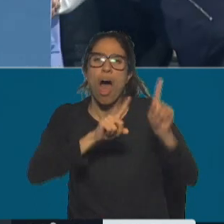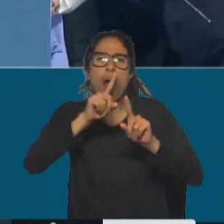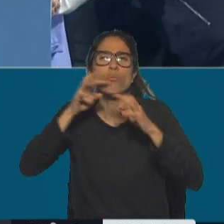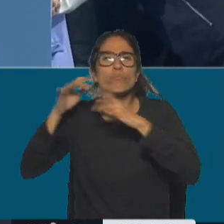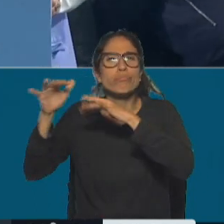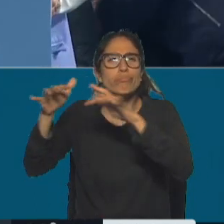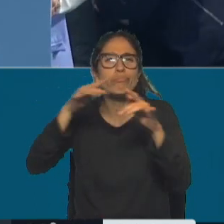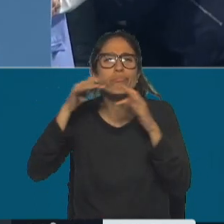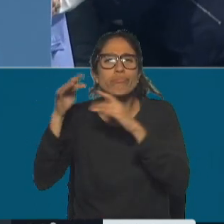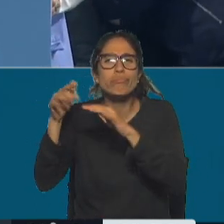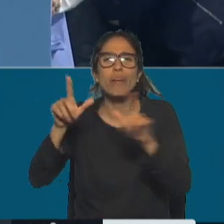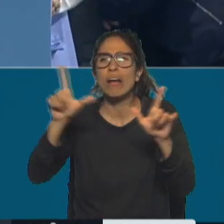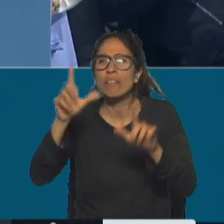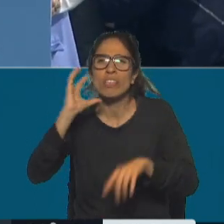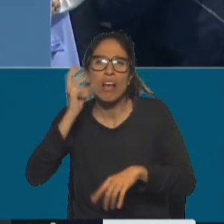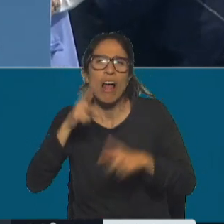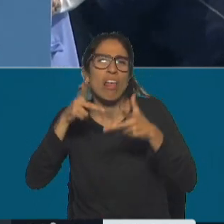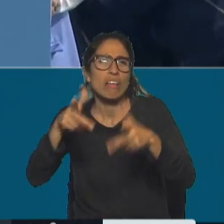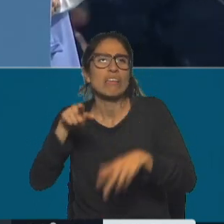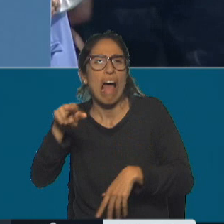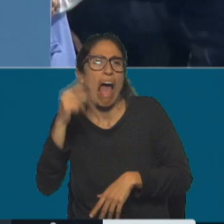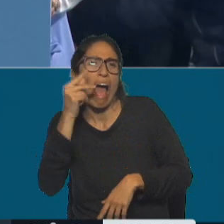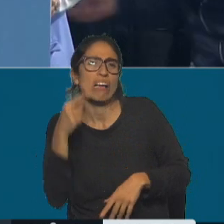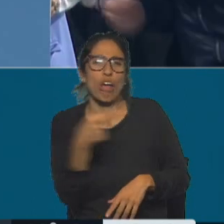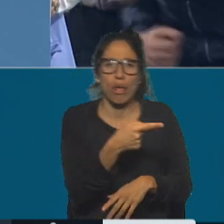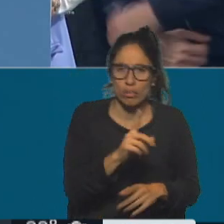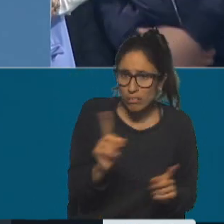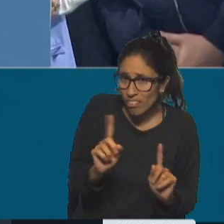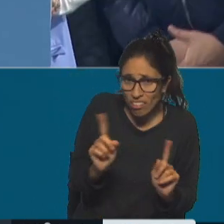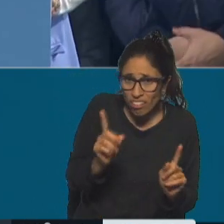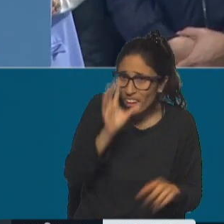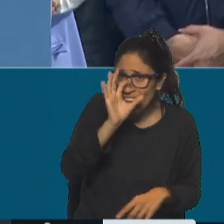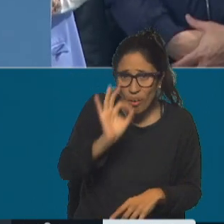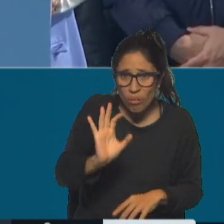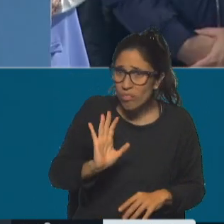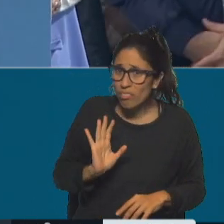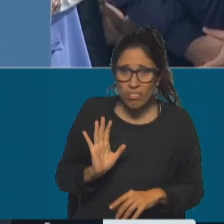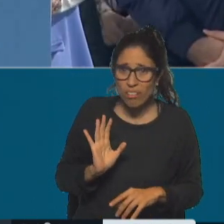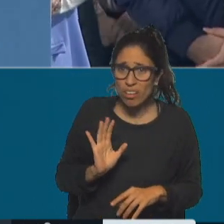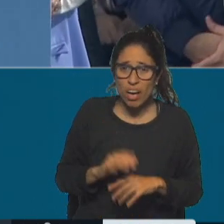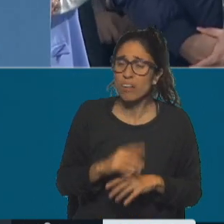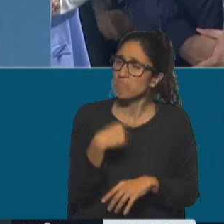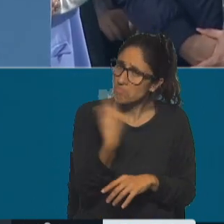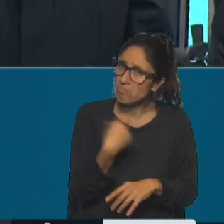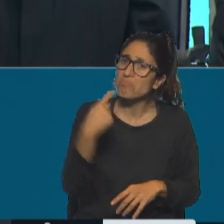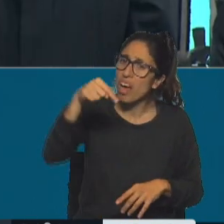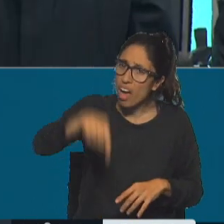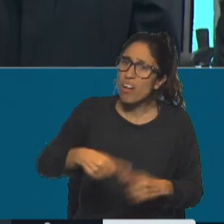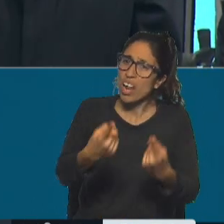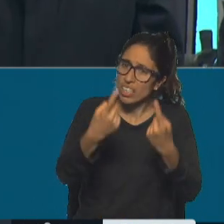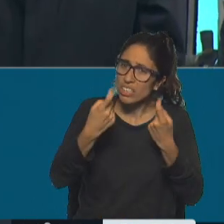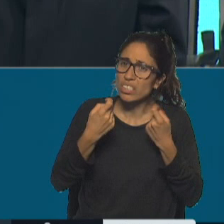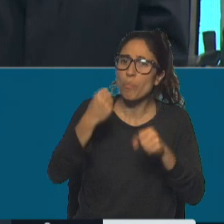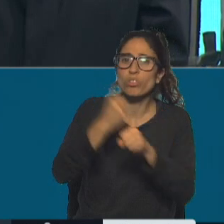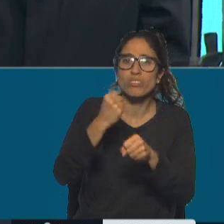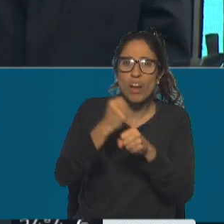a eso, y es no, hay que jugar en sociedad, hay que jugar en tándem, y en este momento nuestro conjunto lo necesita. Hay que generar puestos de trabajo, hay